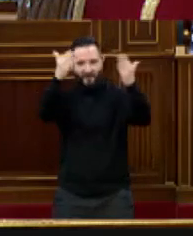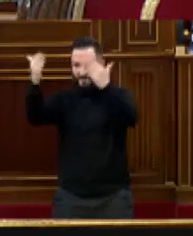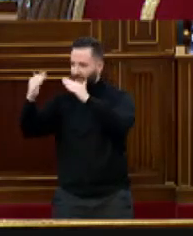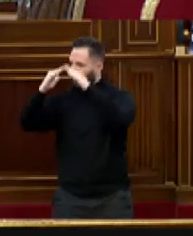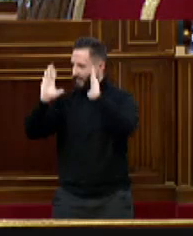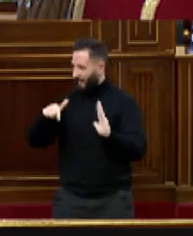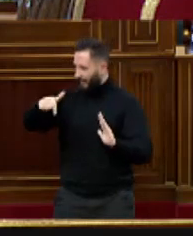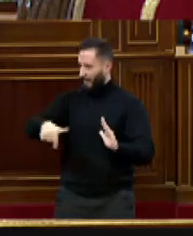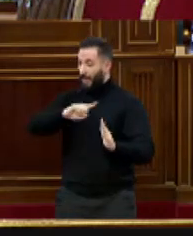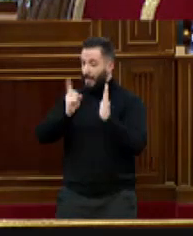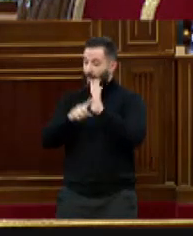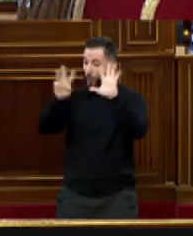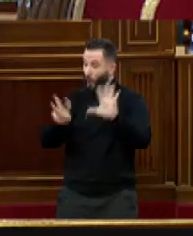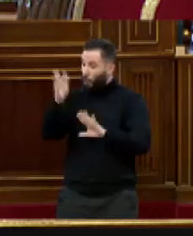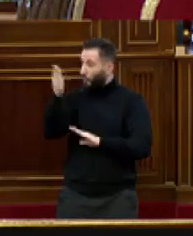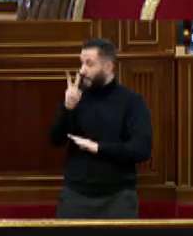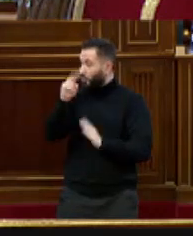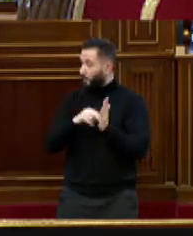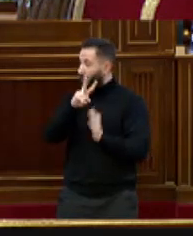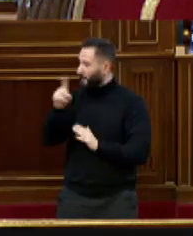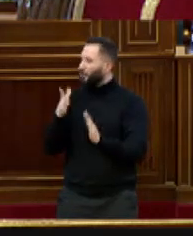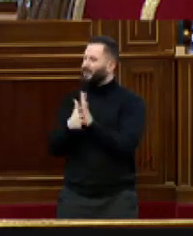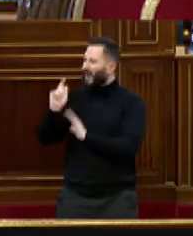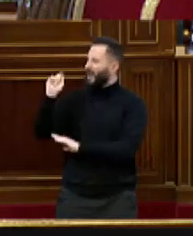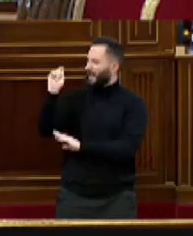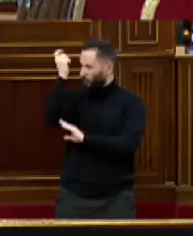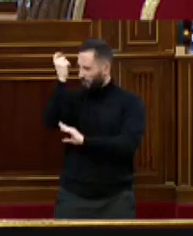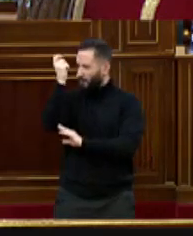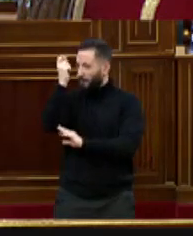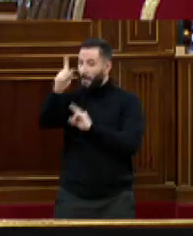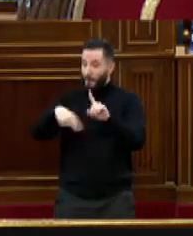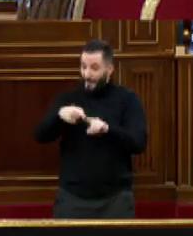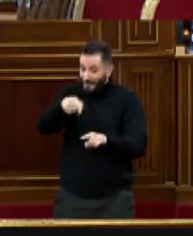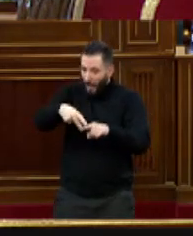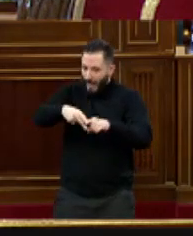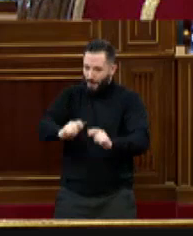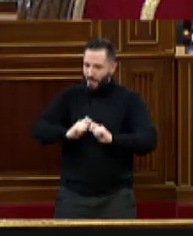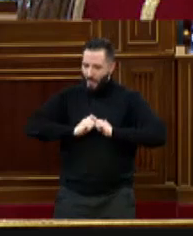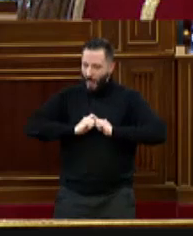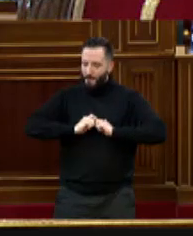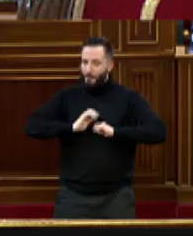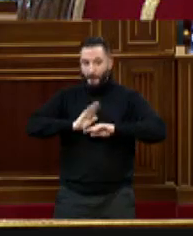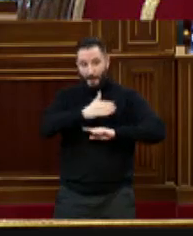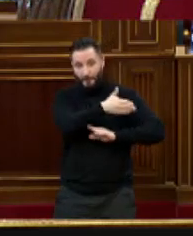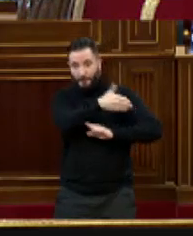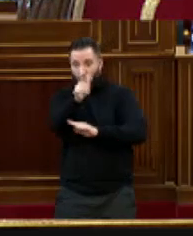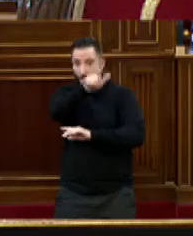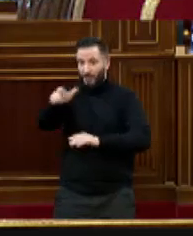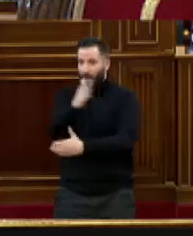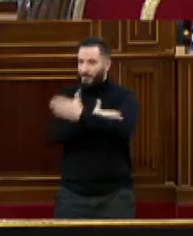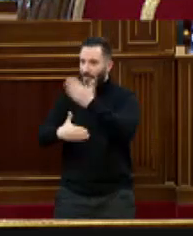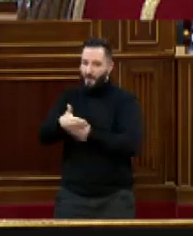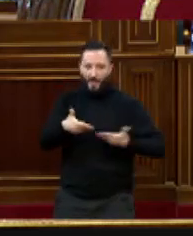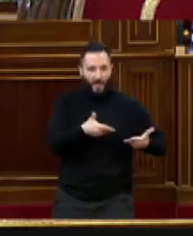ley 8 2021 es un hito es un acierto y es un instrumento que ayuda a las personas con